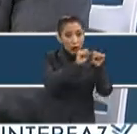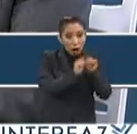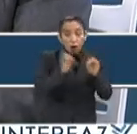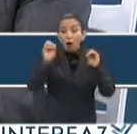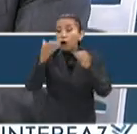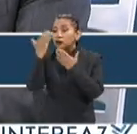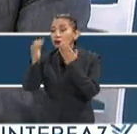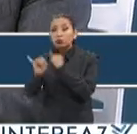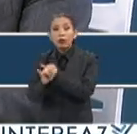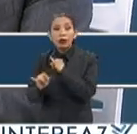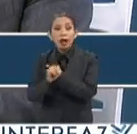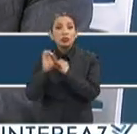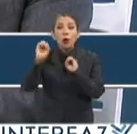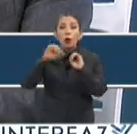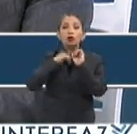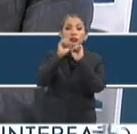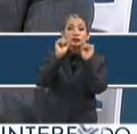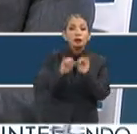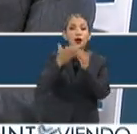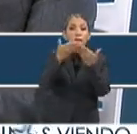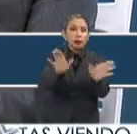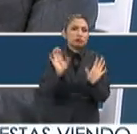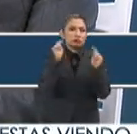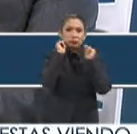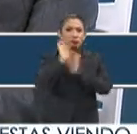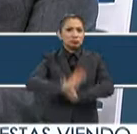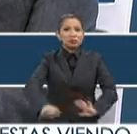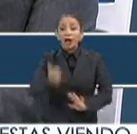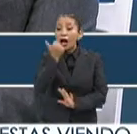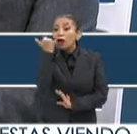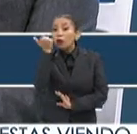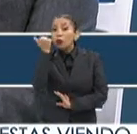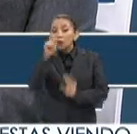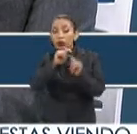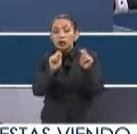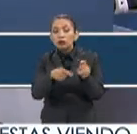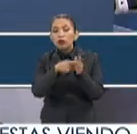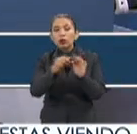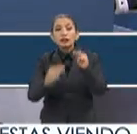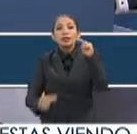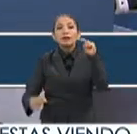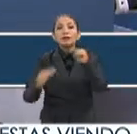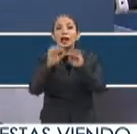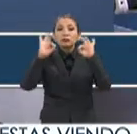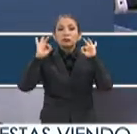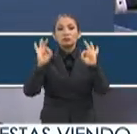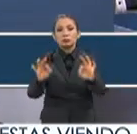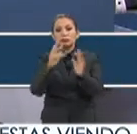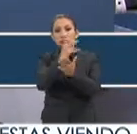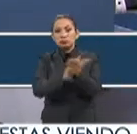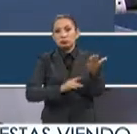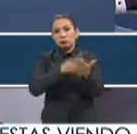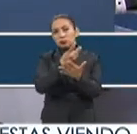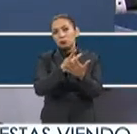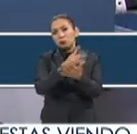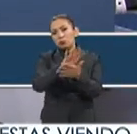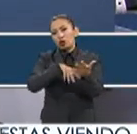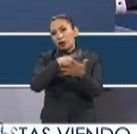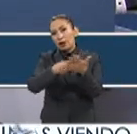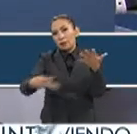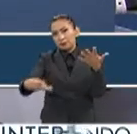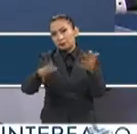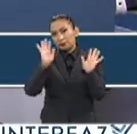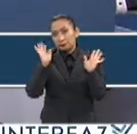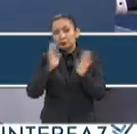títulos realmente reflejan que el estudiante alcanzó el perfil de egreso establecido en el programa en el que participa.